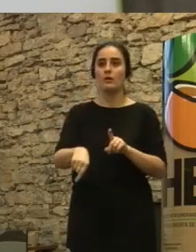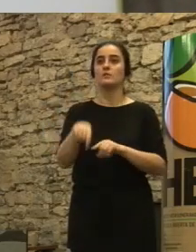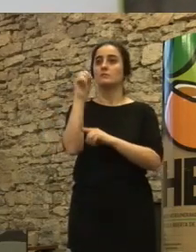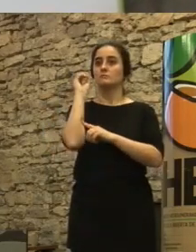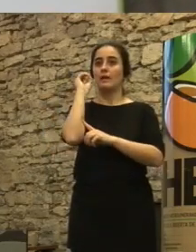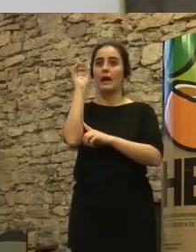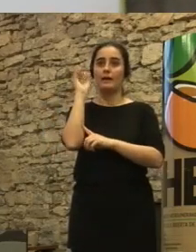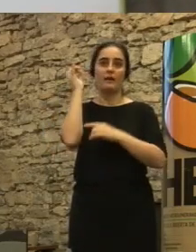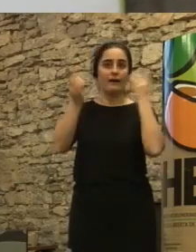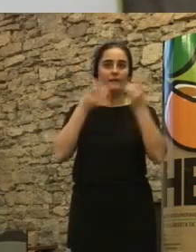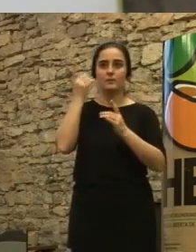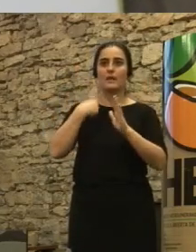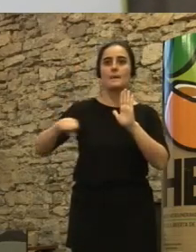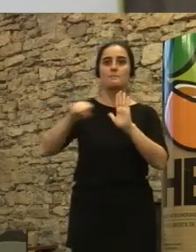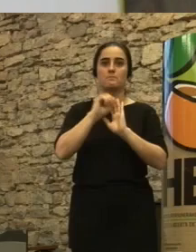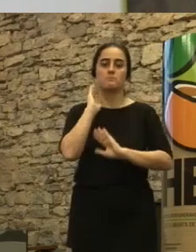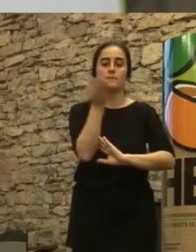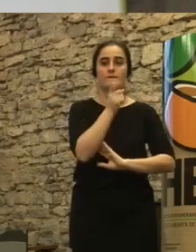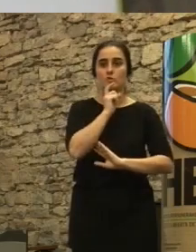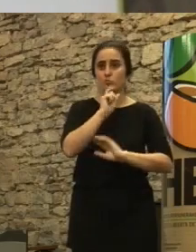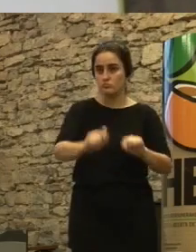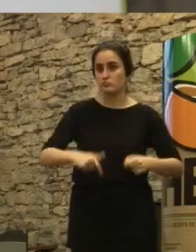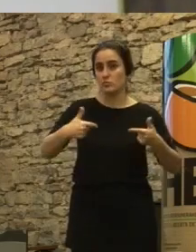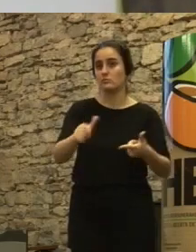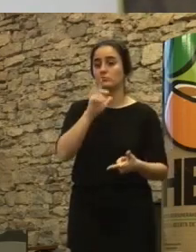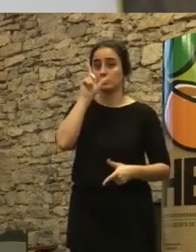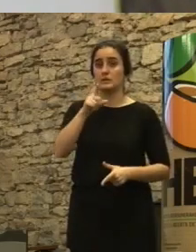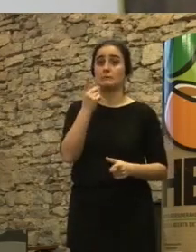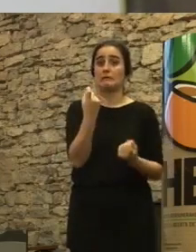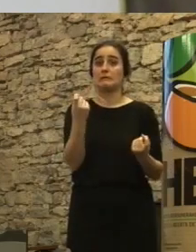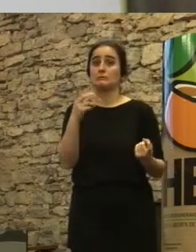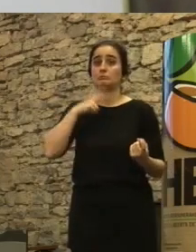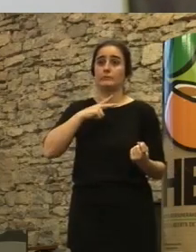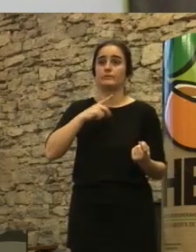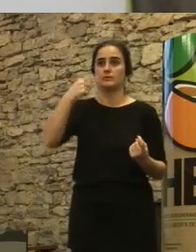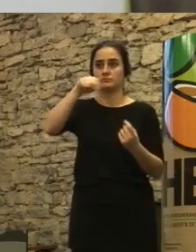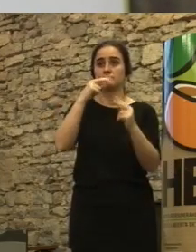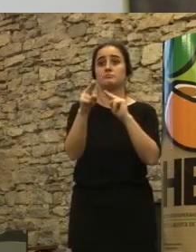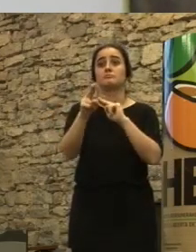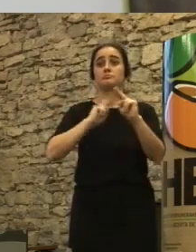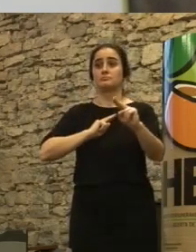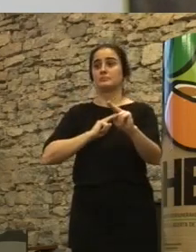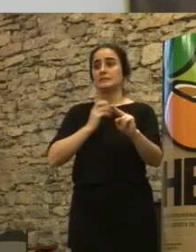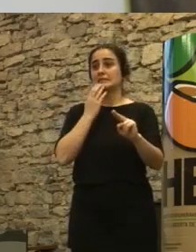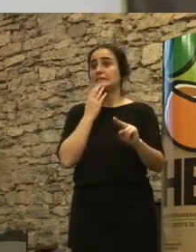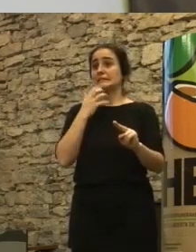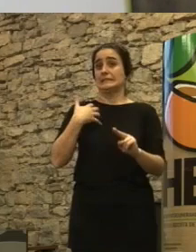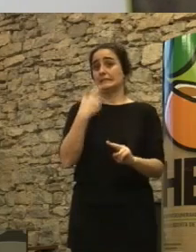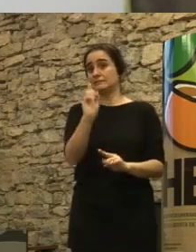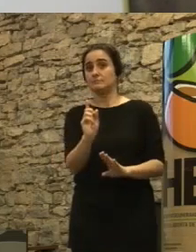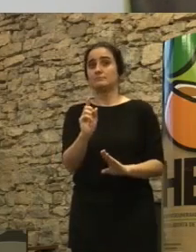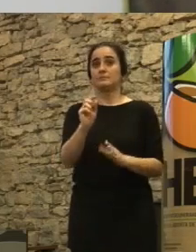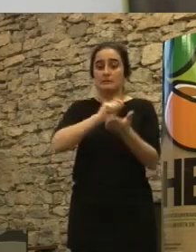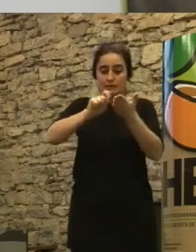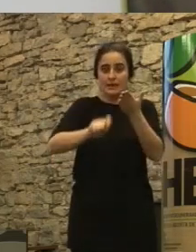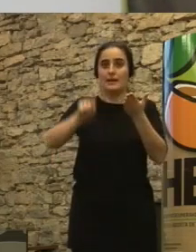medio ambiente esta actividad, y lo evaluamos también a través de eso. Así que, por favor, también les pedimos que, si no es mucha molestia,